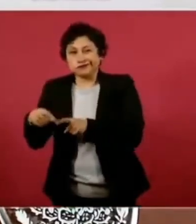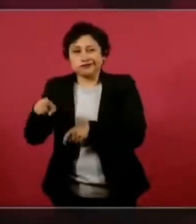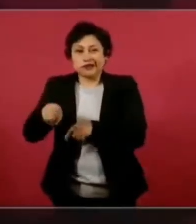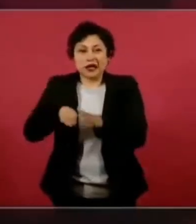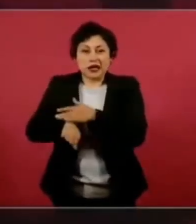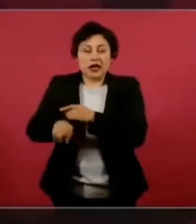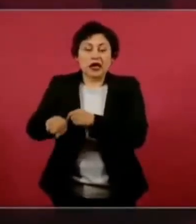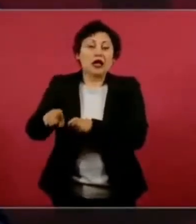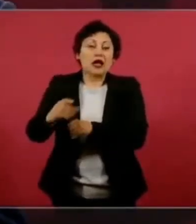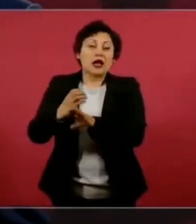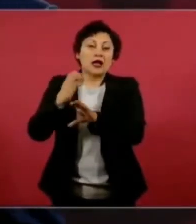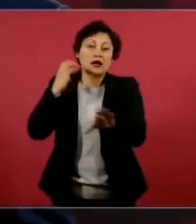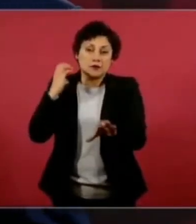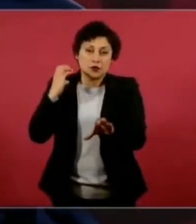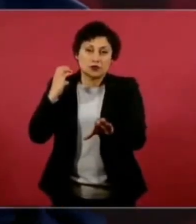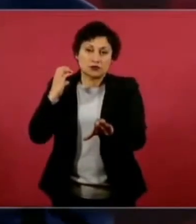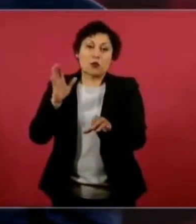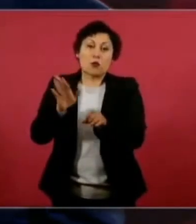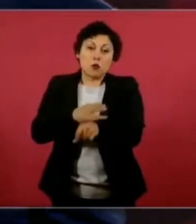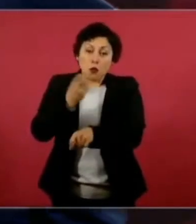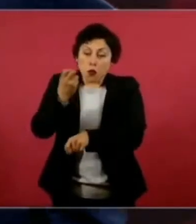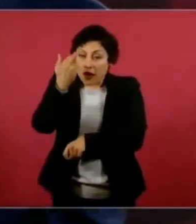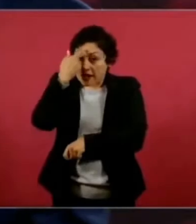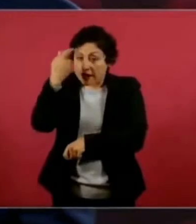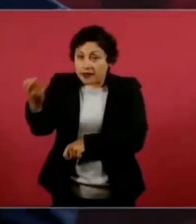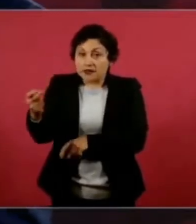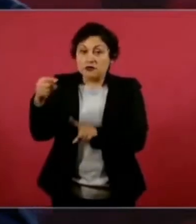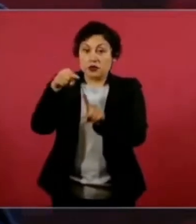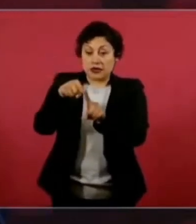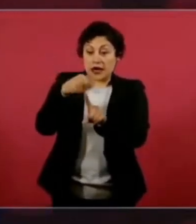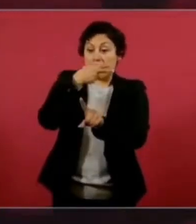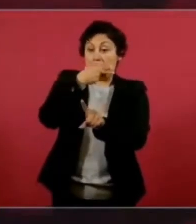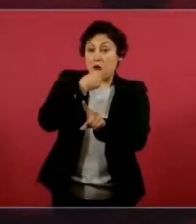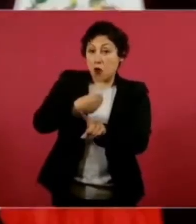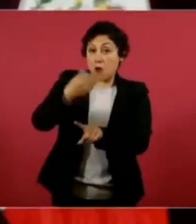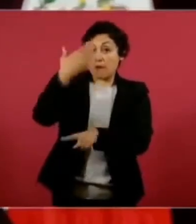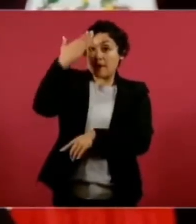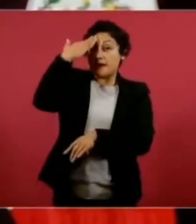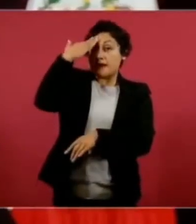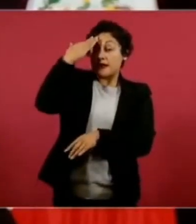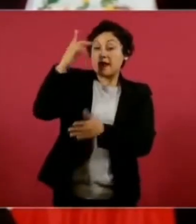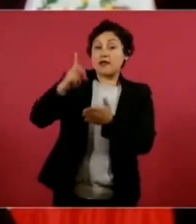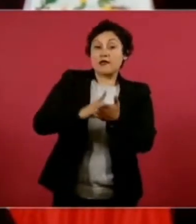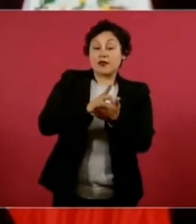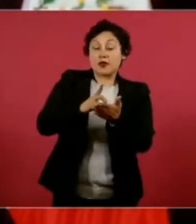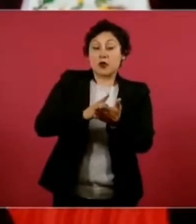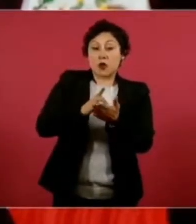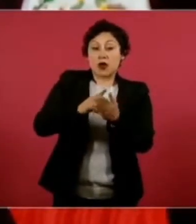que este capo famoso mandaba de Iguala a Estados Unidos?